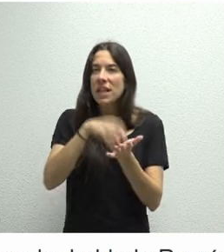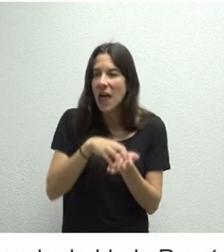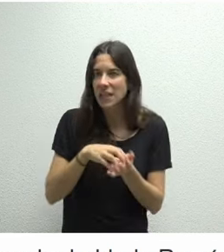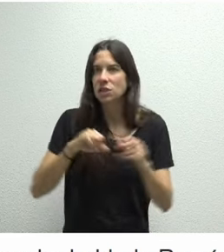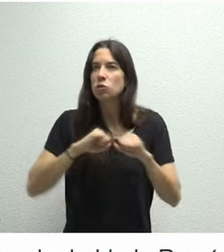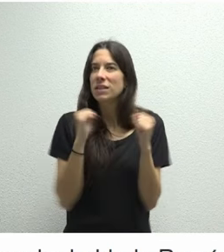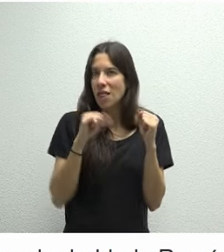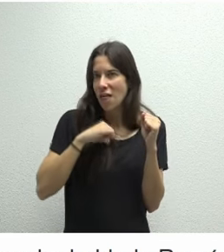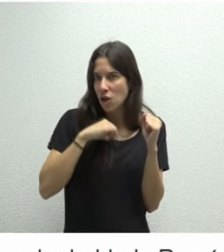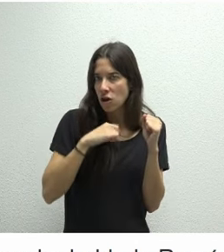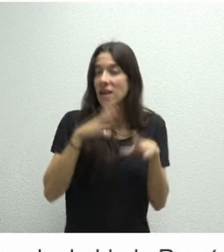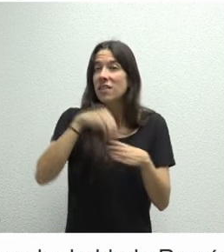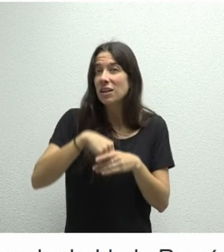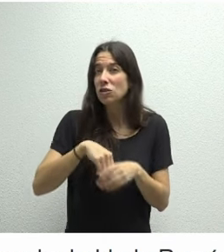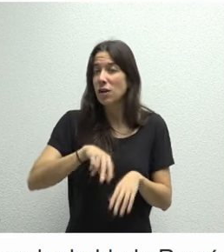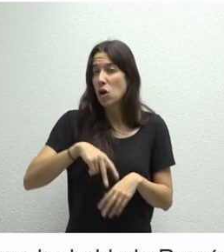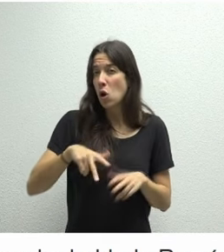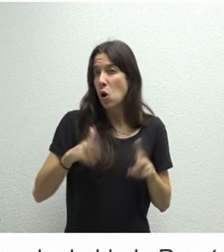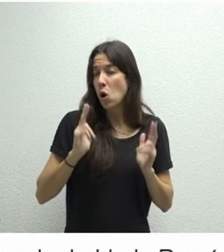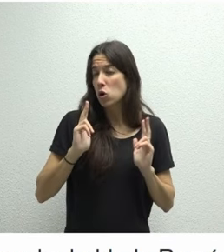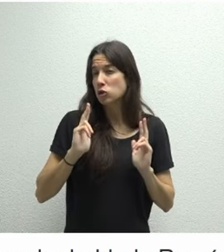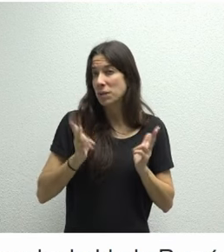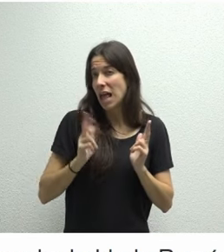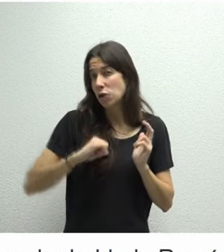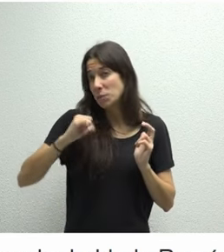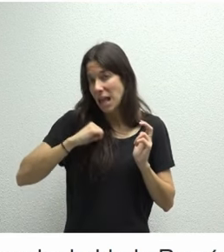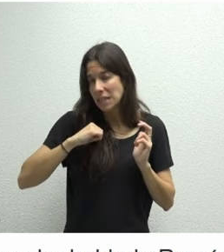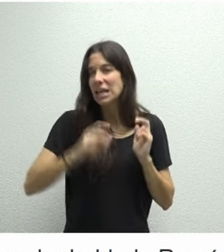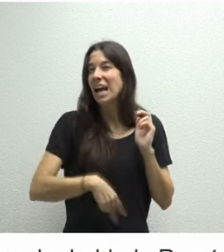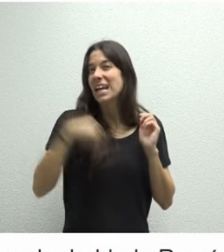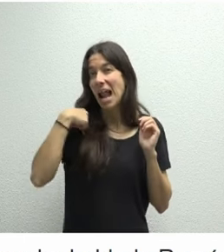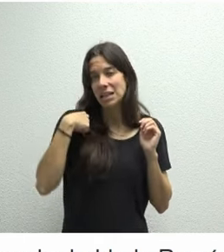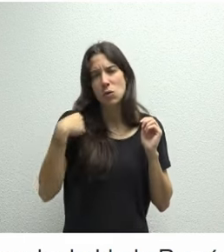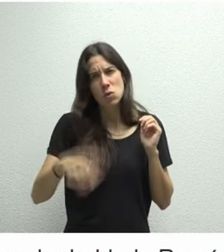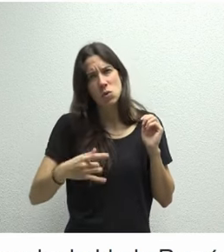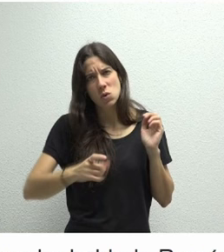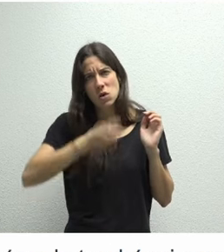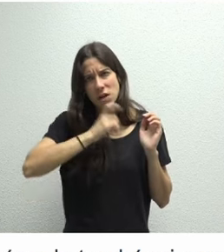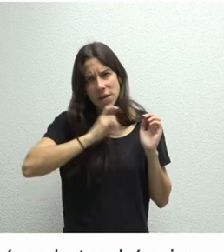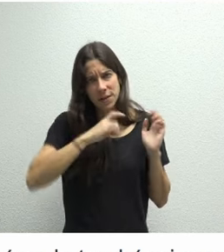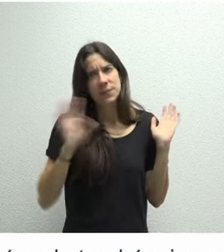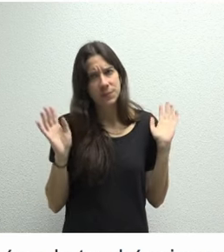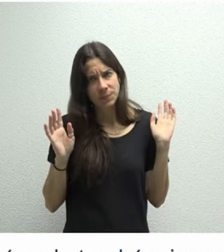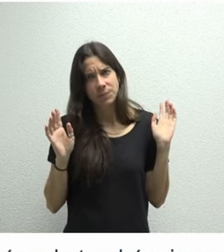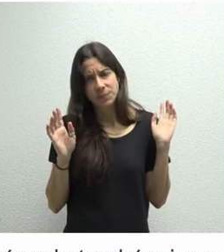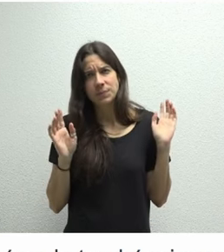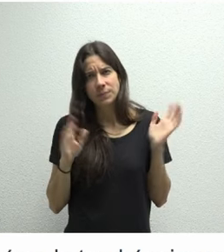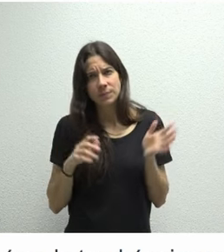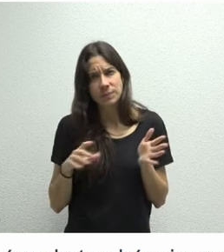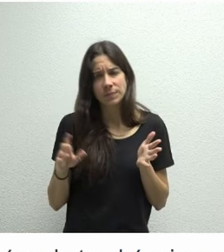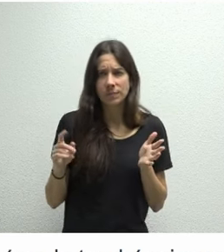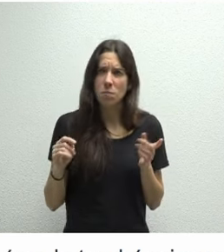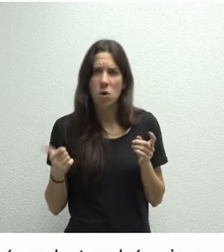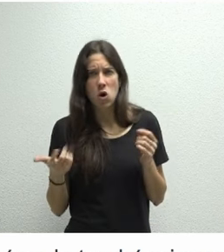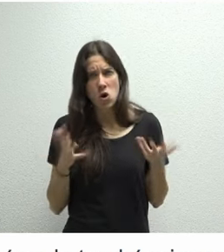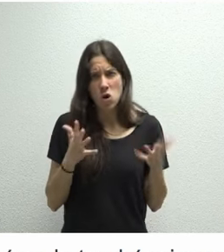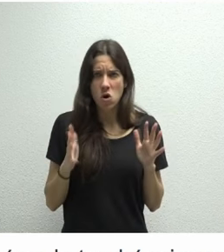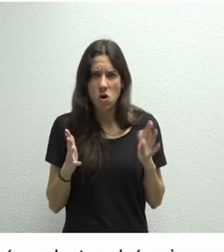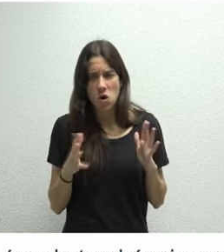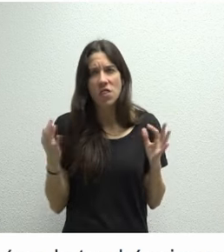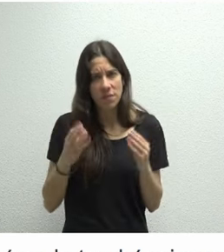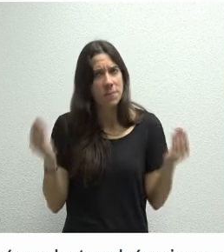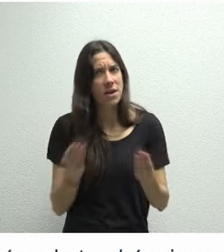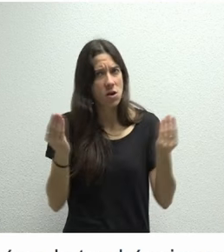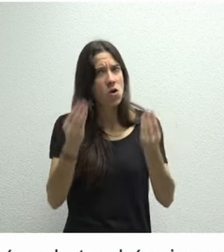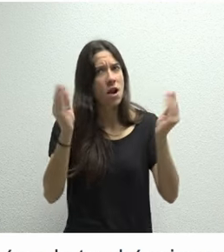dejan mucho que desear sabemos los que trabajamos ahí lo que lo que es eso Y eso hay que mejorarlo porque